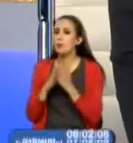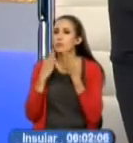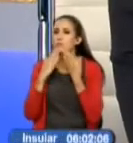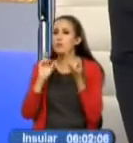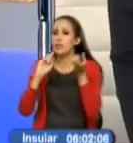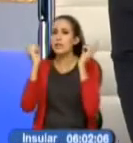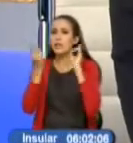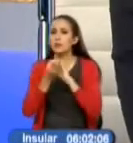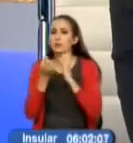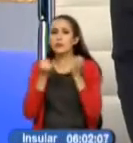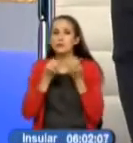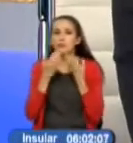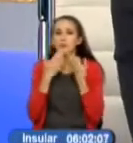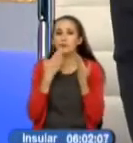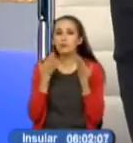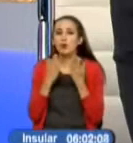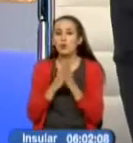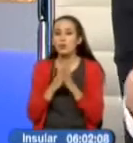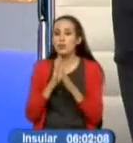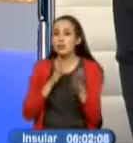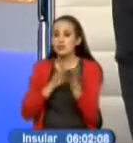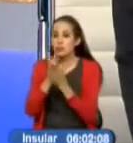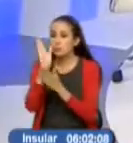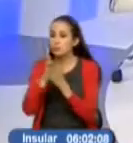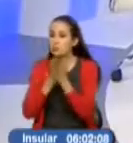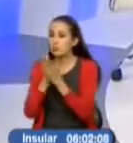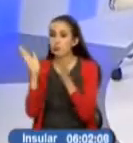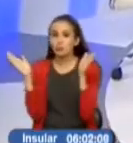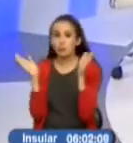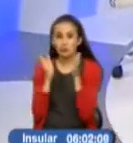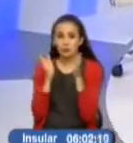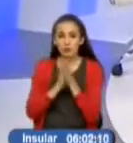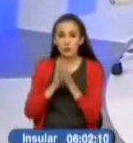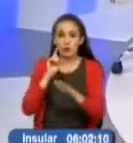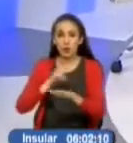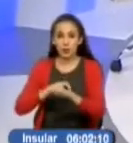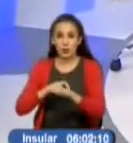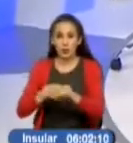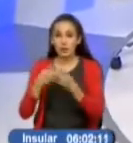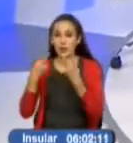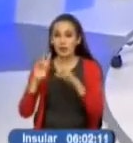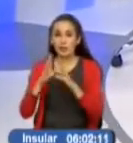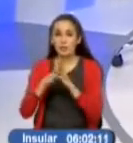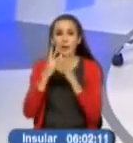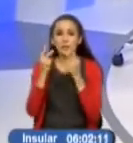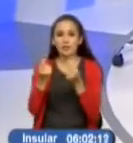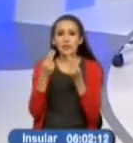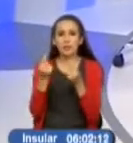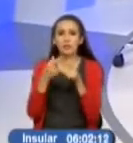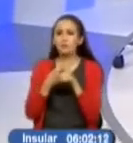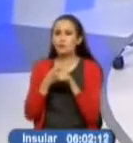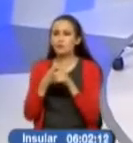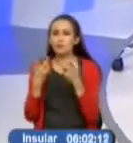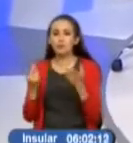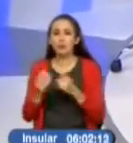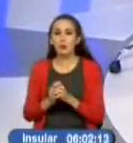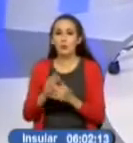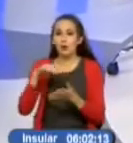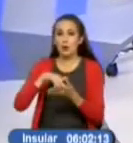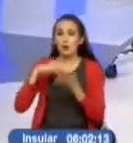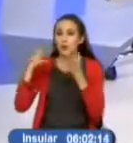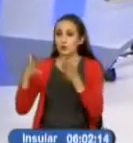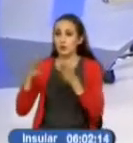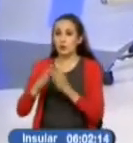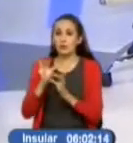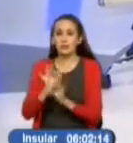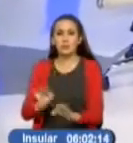no podemos establecer procesos congestionados, estrechos en términos de tiempo y al apuro, que los estudiantes, que son la razón de ser de la educación